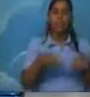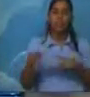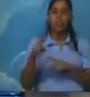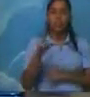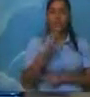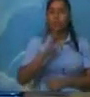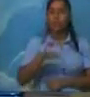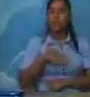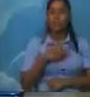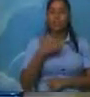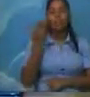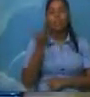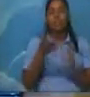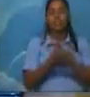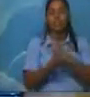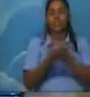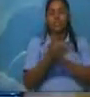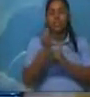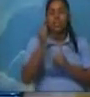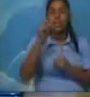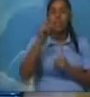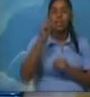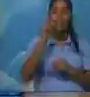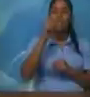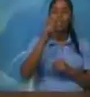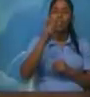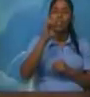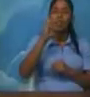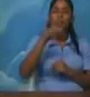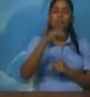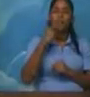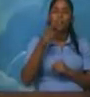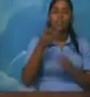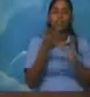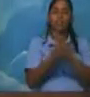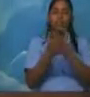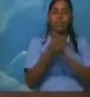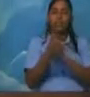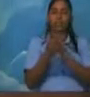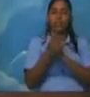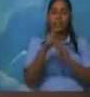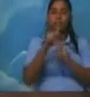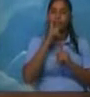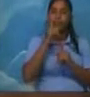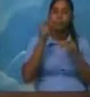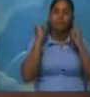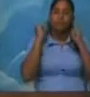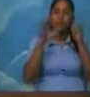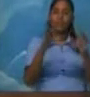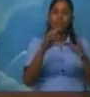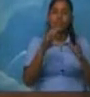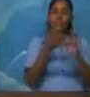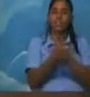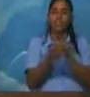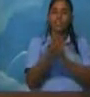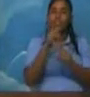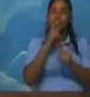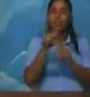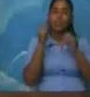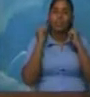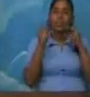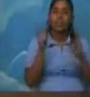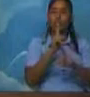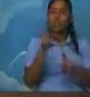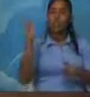a tu casa Qué es anatema hermano mas Rubí anatema significa maldición maldición no traerás